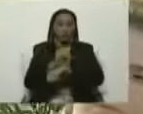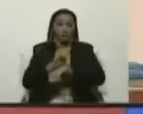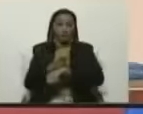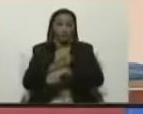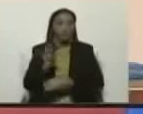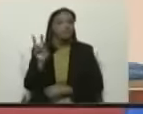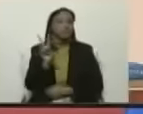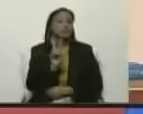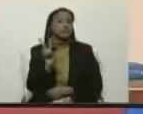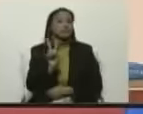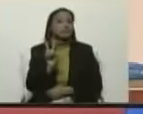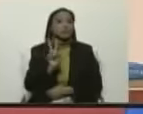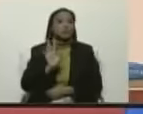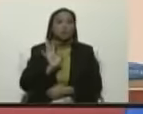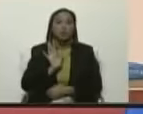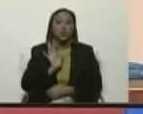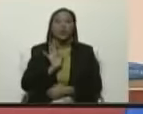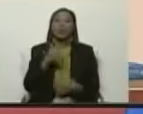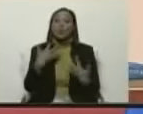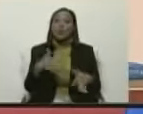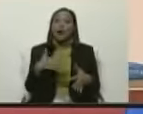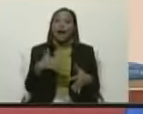que corresponde,